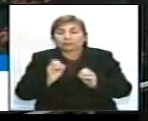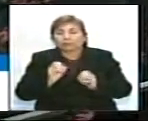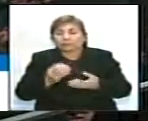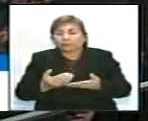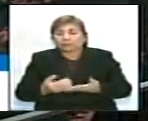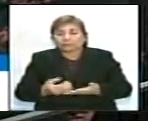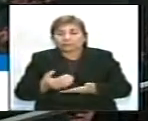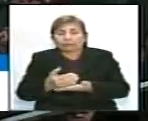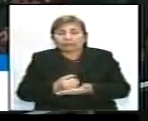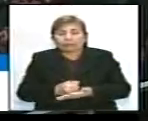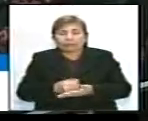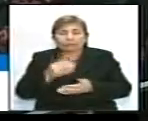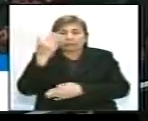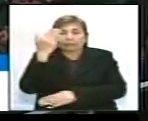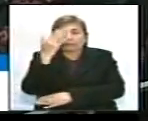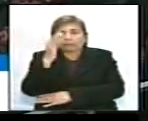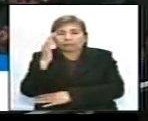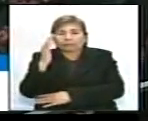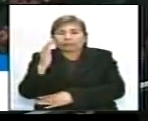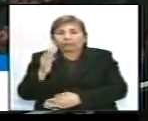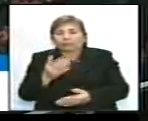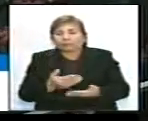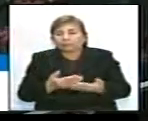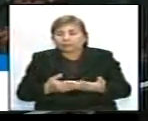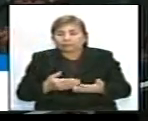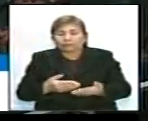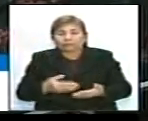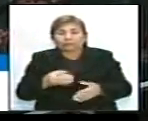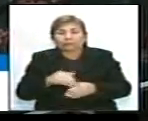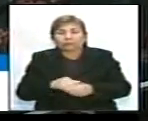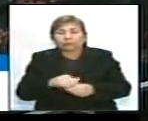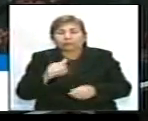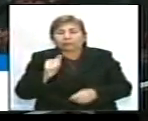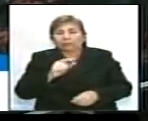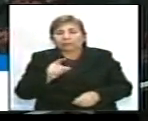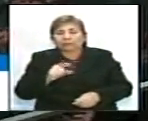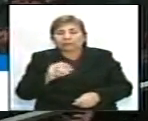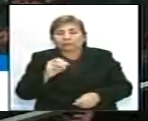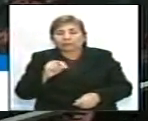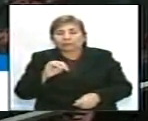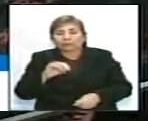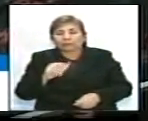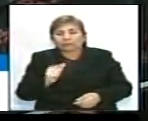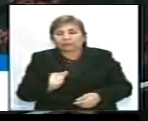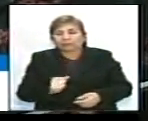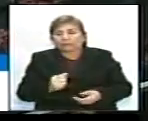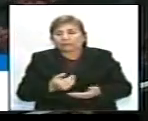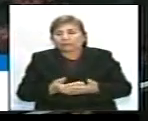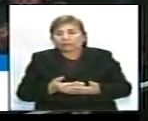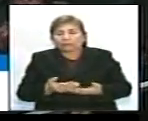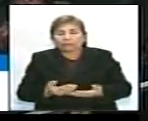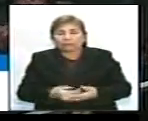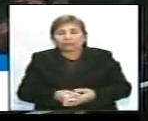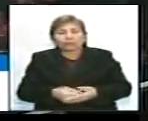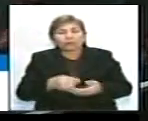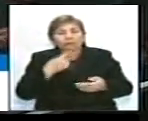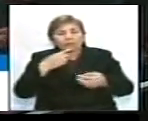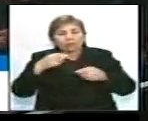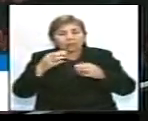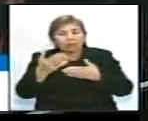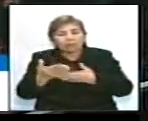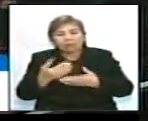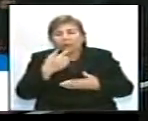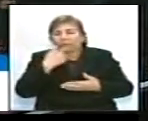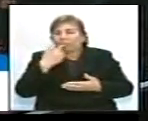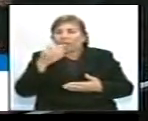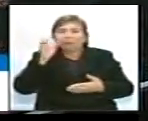la recuperación de bosques primarios degradados en la Amazonía, en las zonas atendidas y los bosques secos. Y permítame solamente